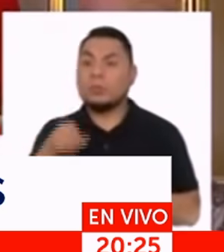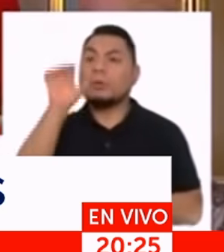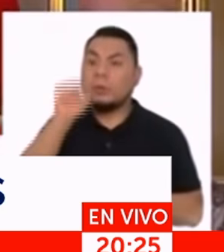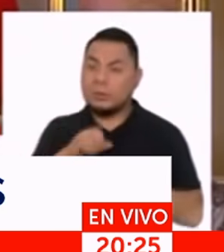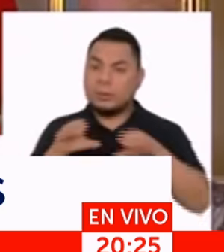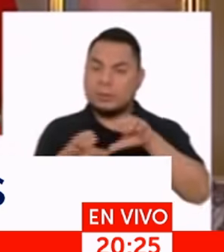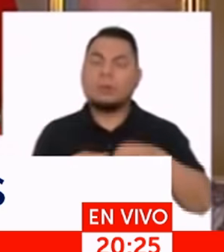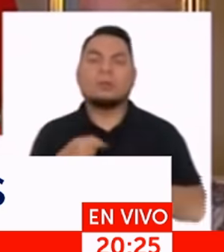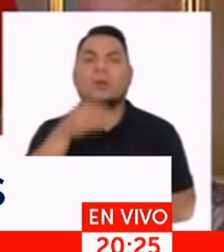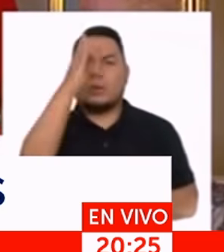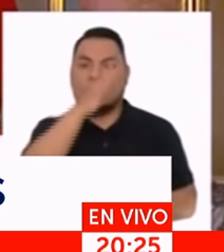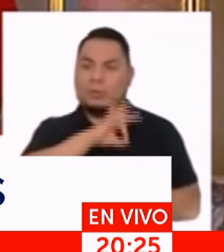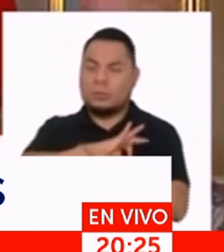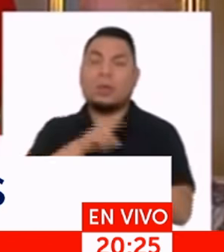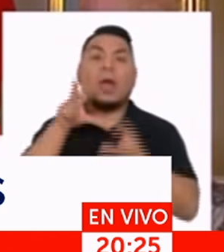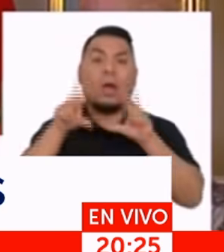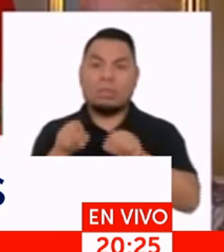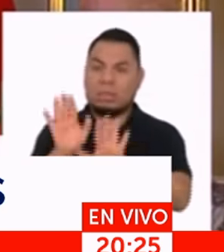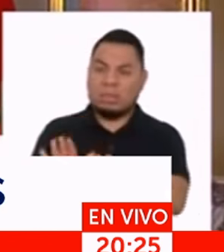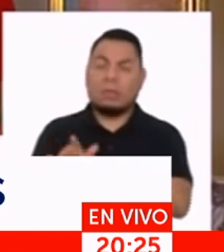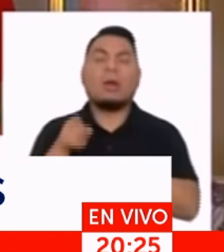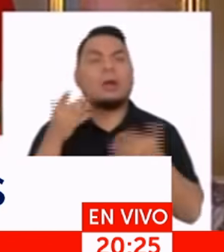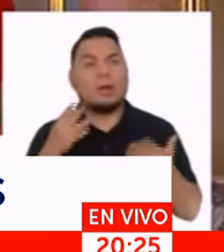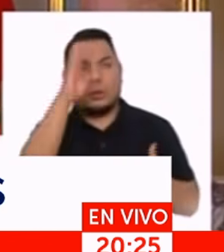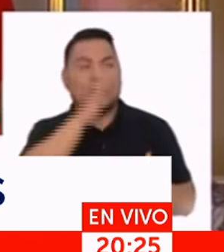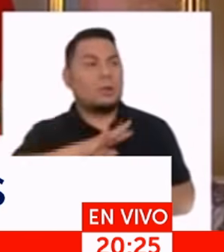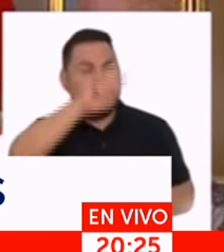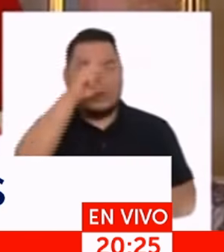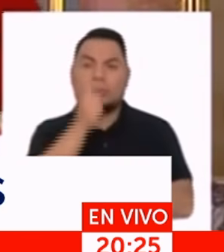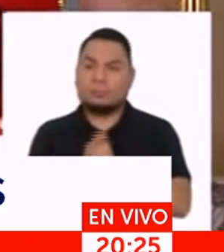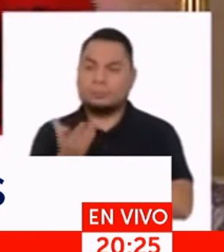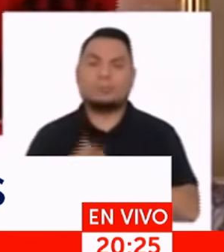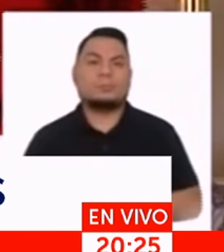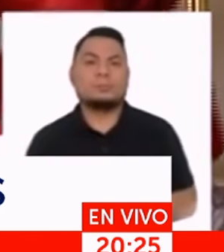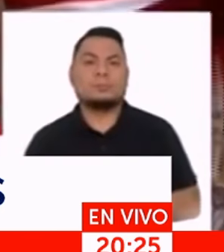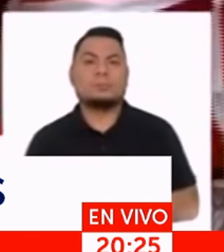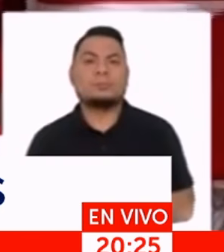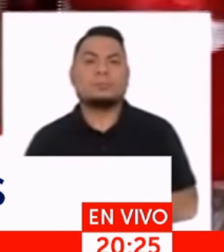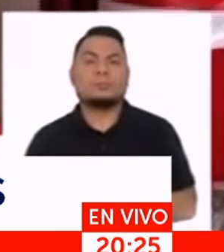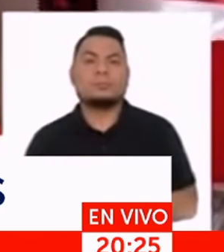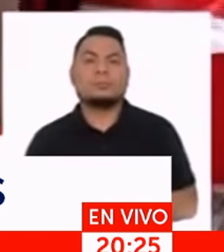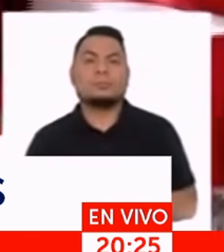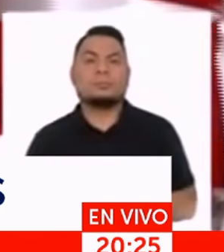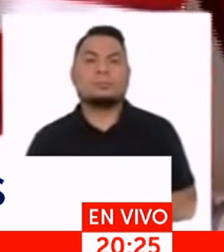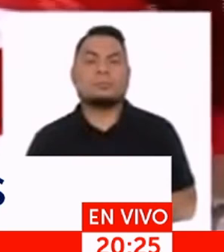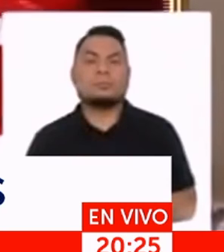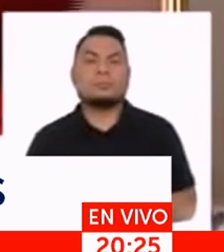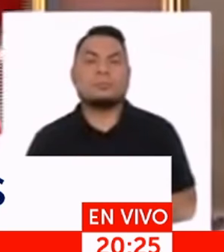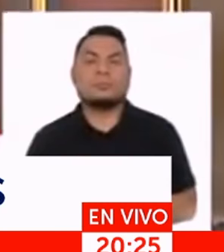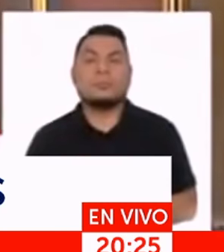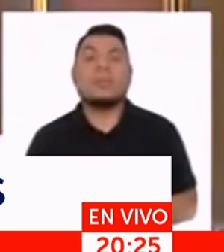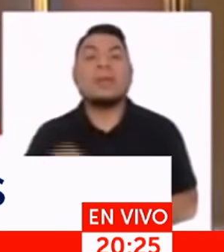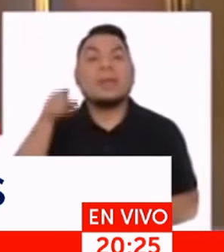lo hicieres, que Dios os premie, y si no, él y la patria os lo demanden. De esta manera entonces